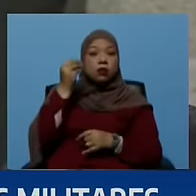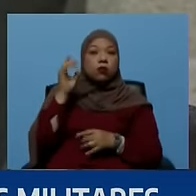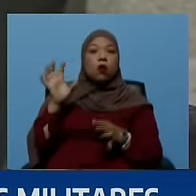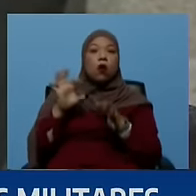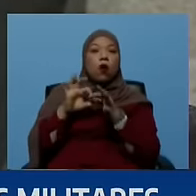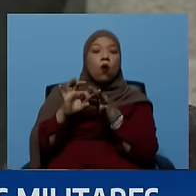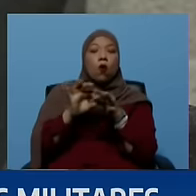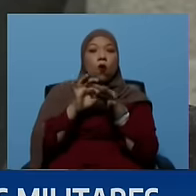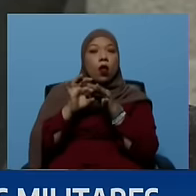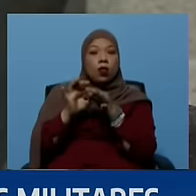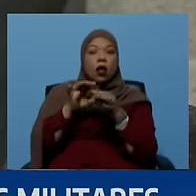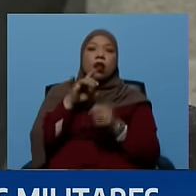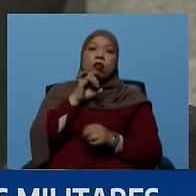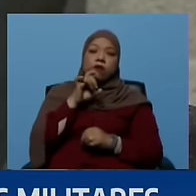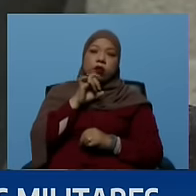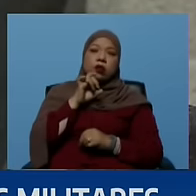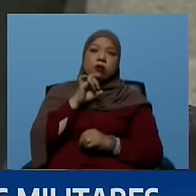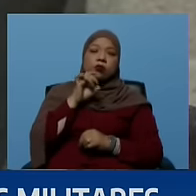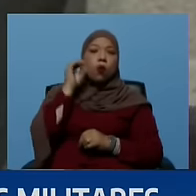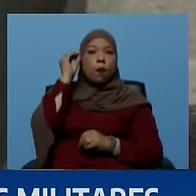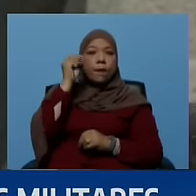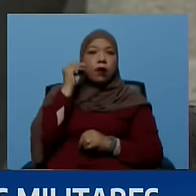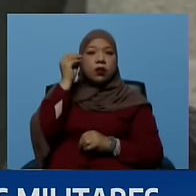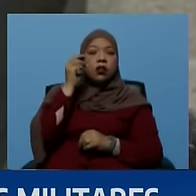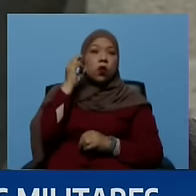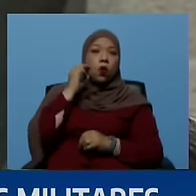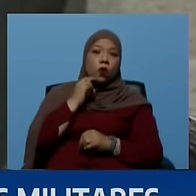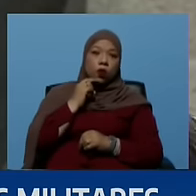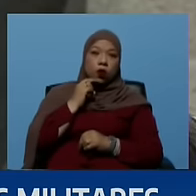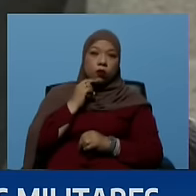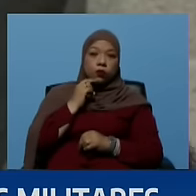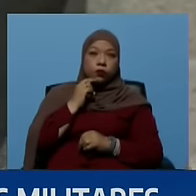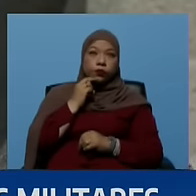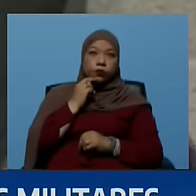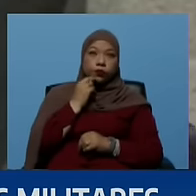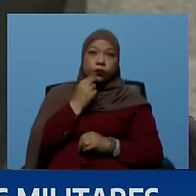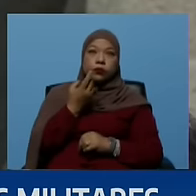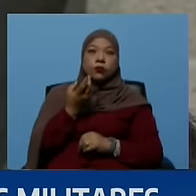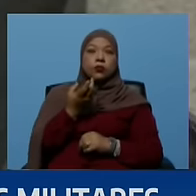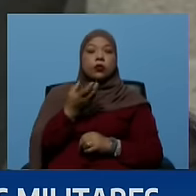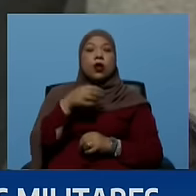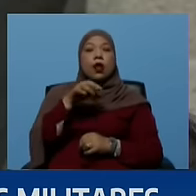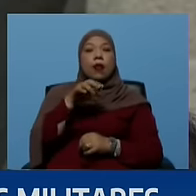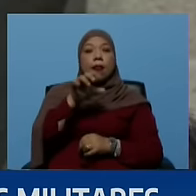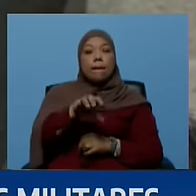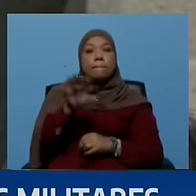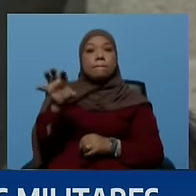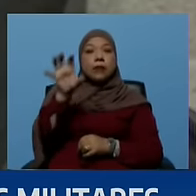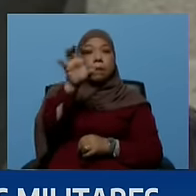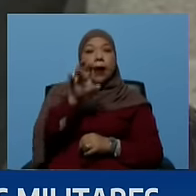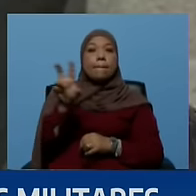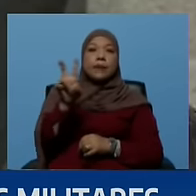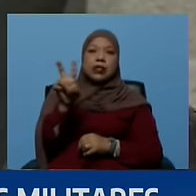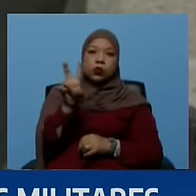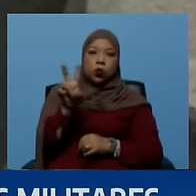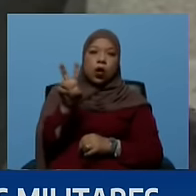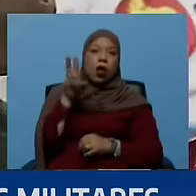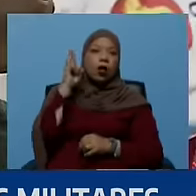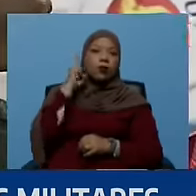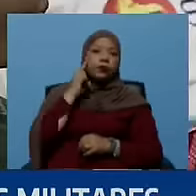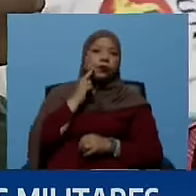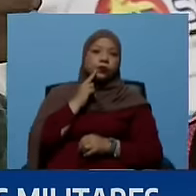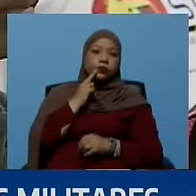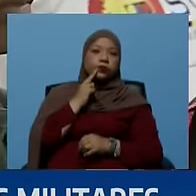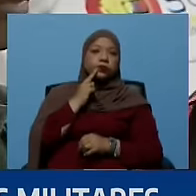unirse indefectiblemente al pensamiento bolivariano de nuestra República bolivariana de Venezuela para hacerlo